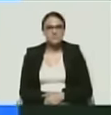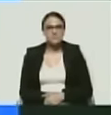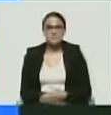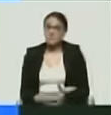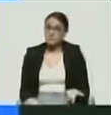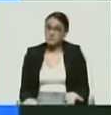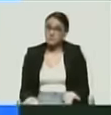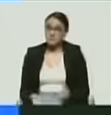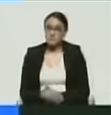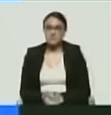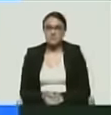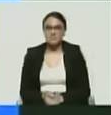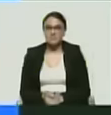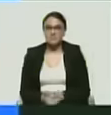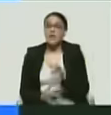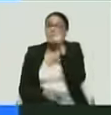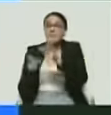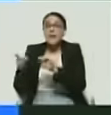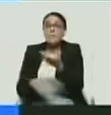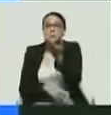Si no se han muerto es porque comen.